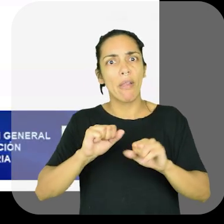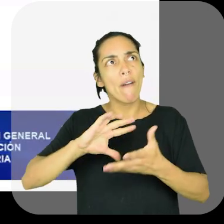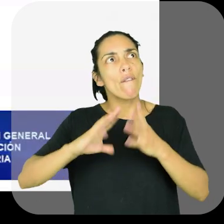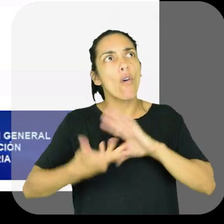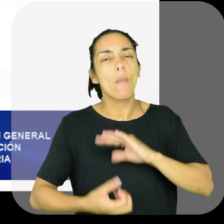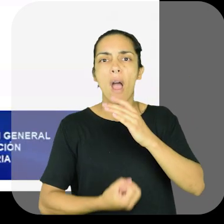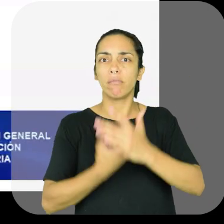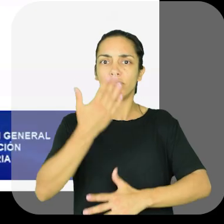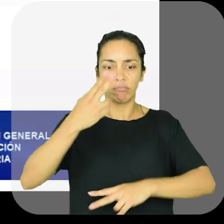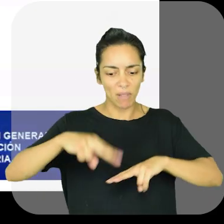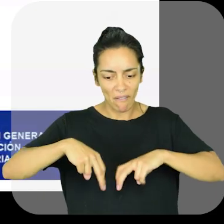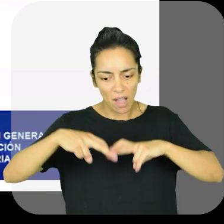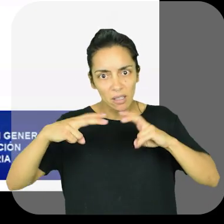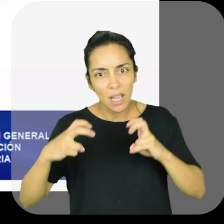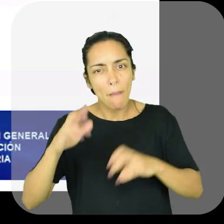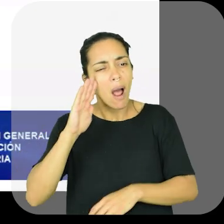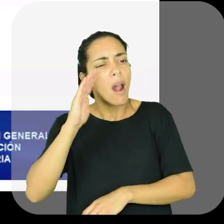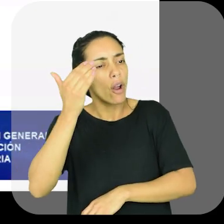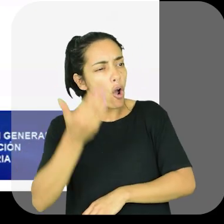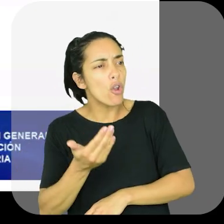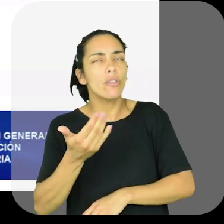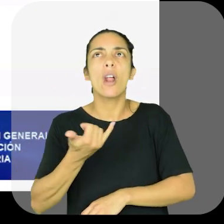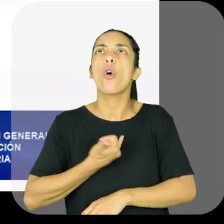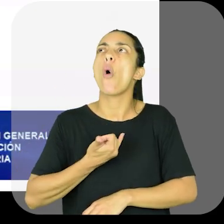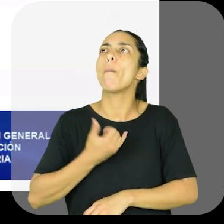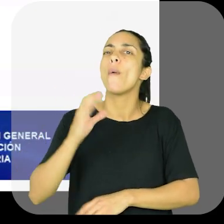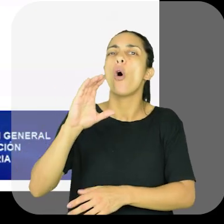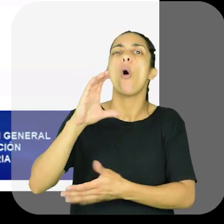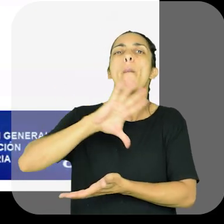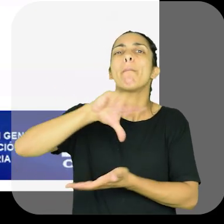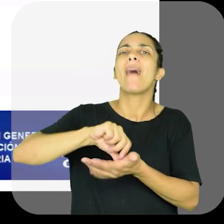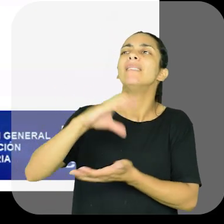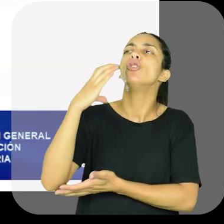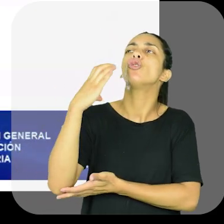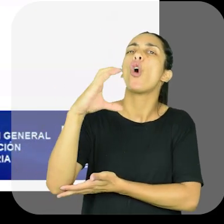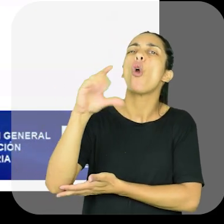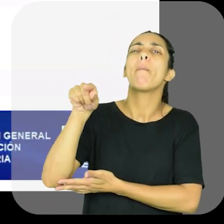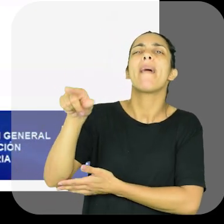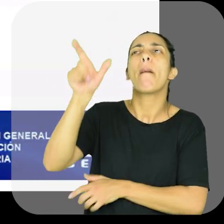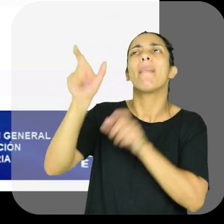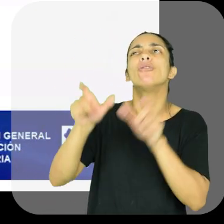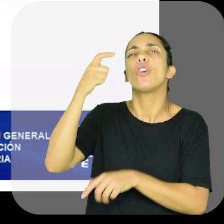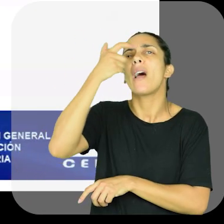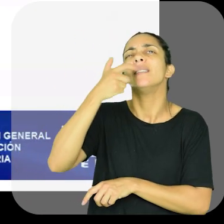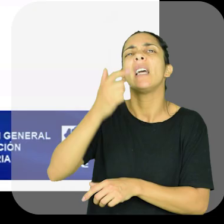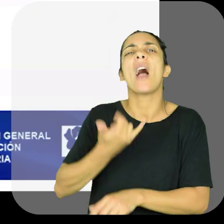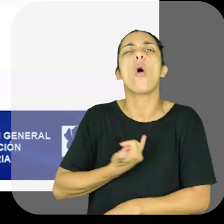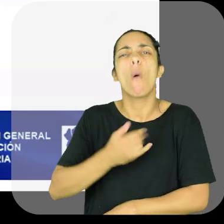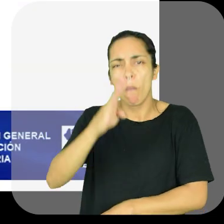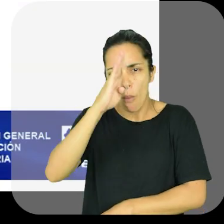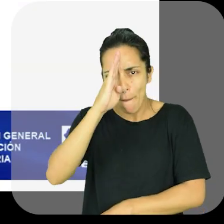investigar eh, para reconocer qué está pasando en Colombia con la formación de músicos ciegos. Bien, entonces, para un